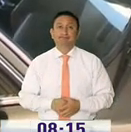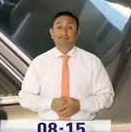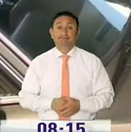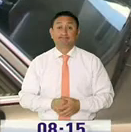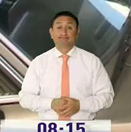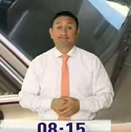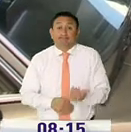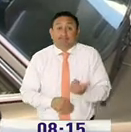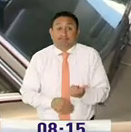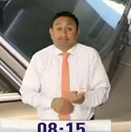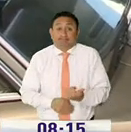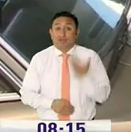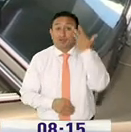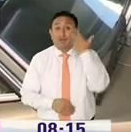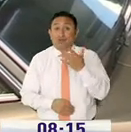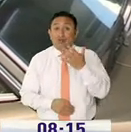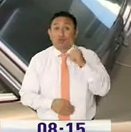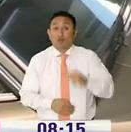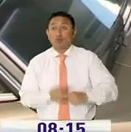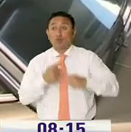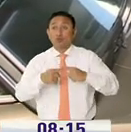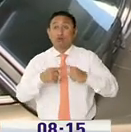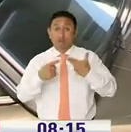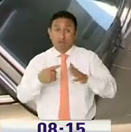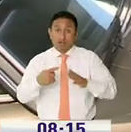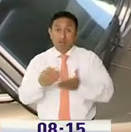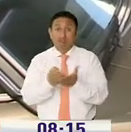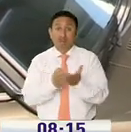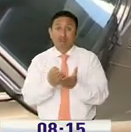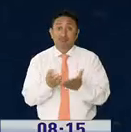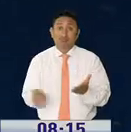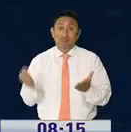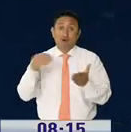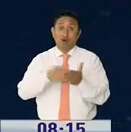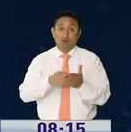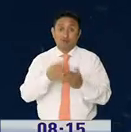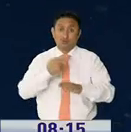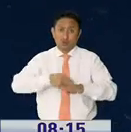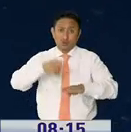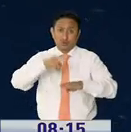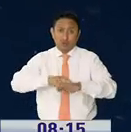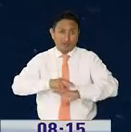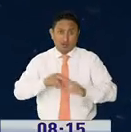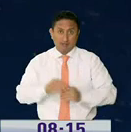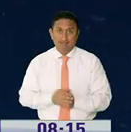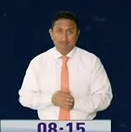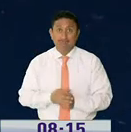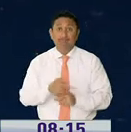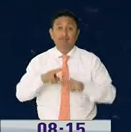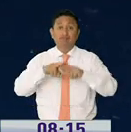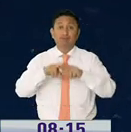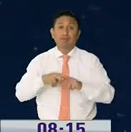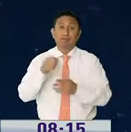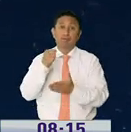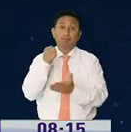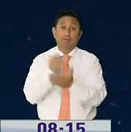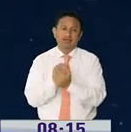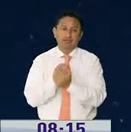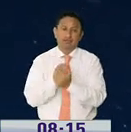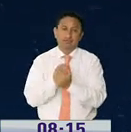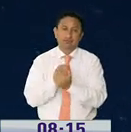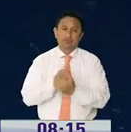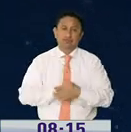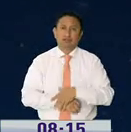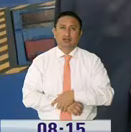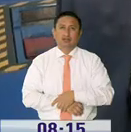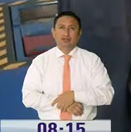Aunque aún no se tiene una fecha exacta en la cual los servicios municipales regresen a la normalidad, como es la revisión y matriculación